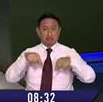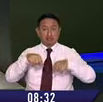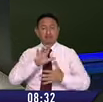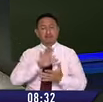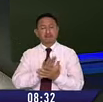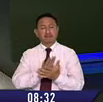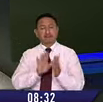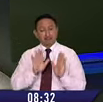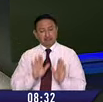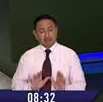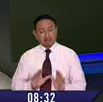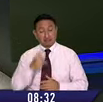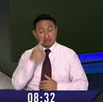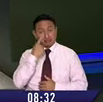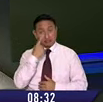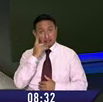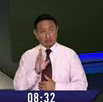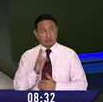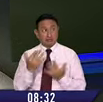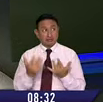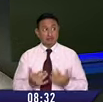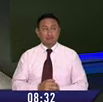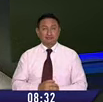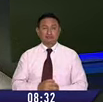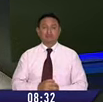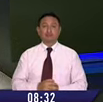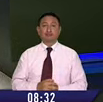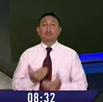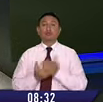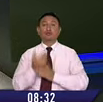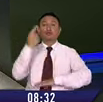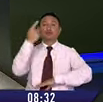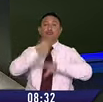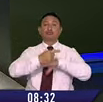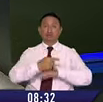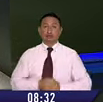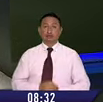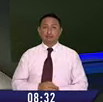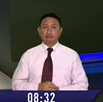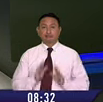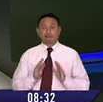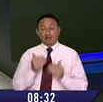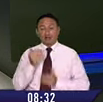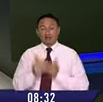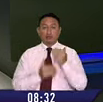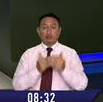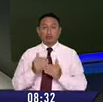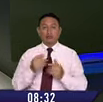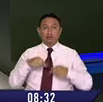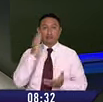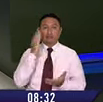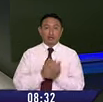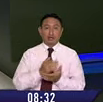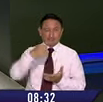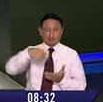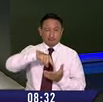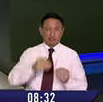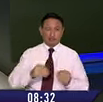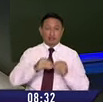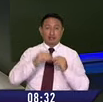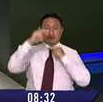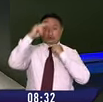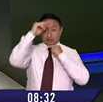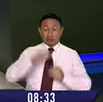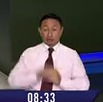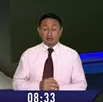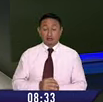bueno, esperar también las disposiciones oficiales. Que paulatinamente se van emanando. Aquí hacemos un corte y ya venimos con más noticias